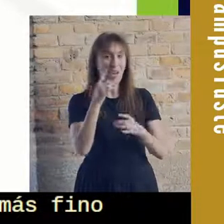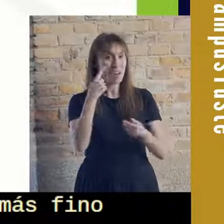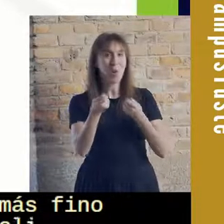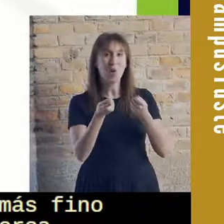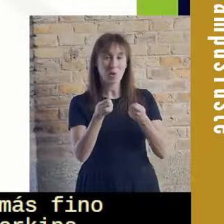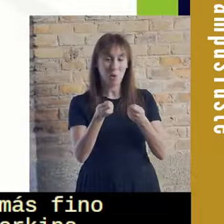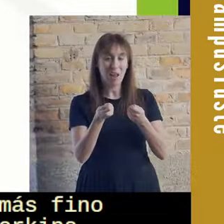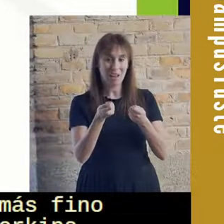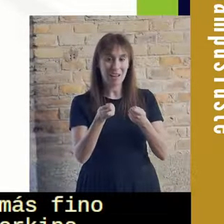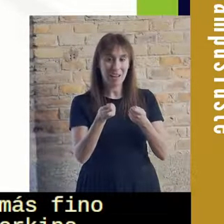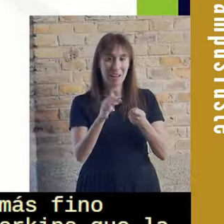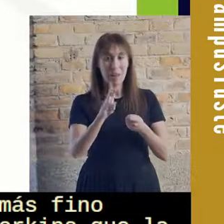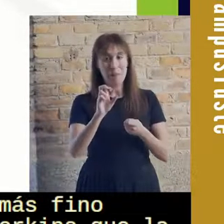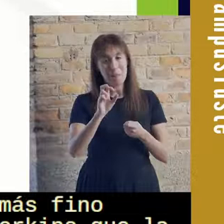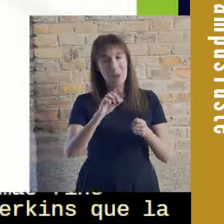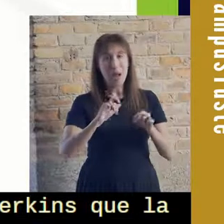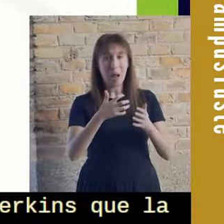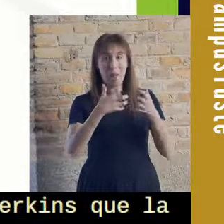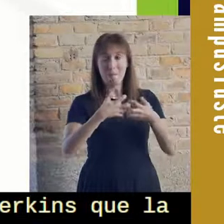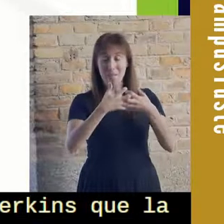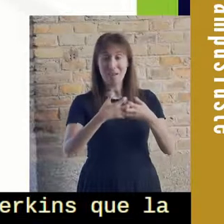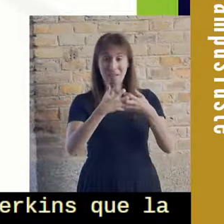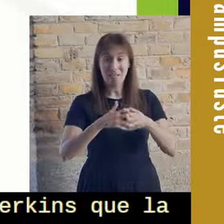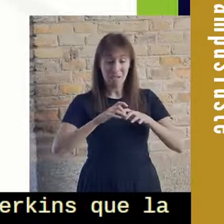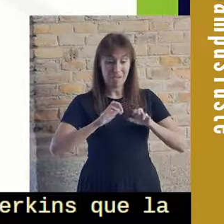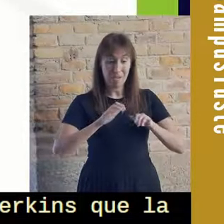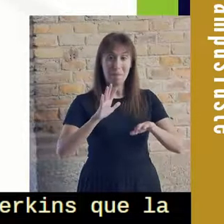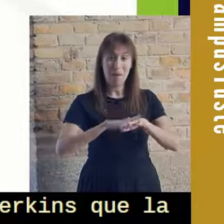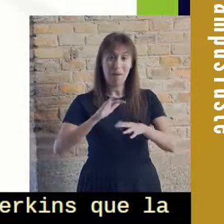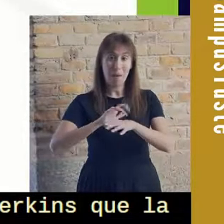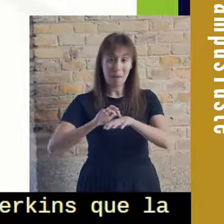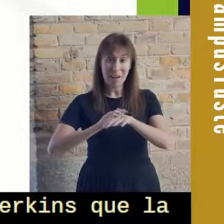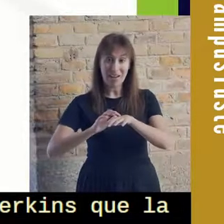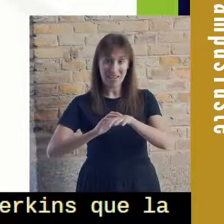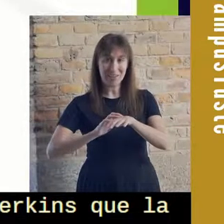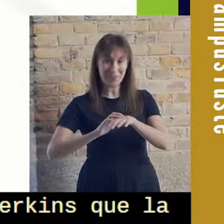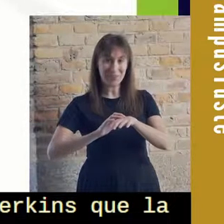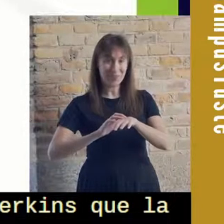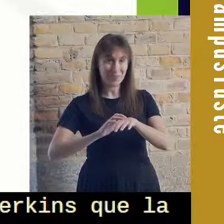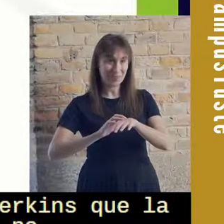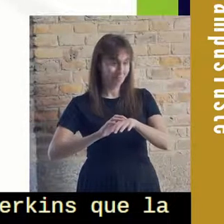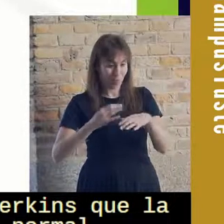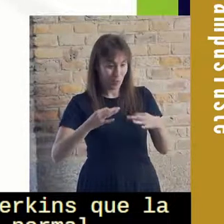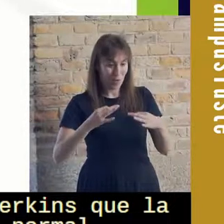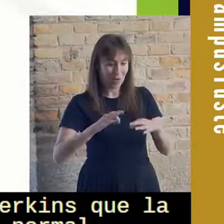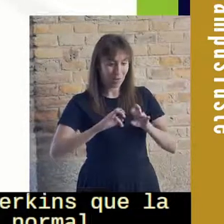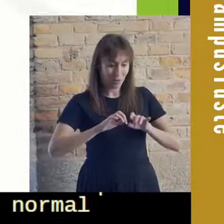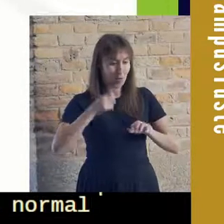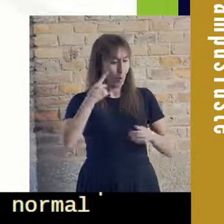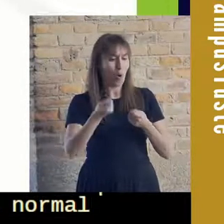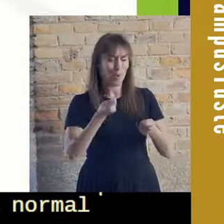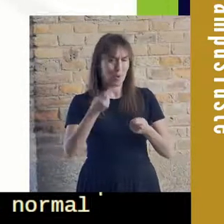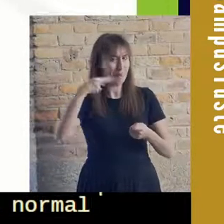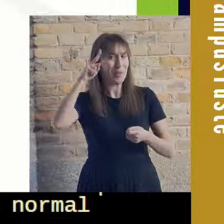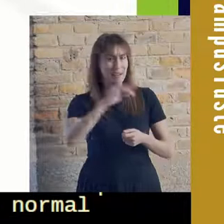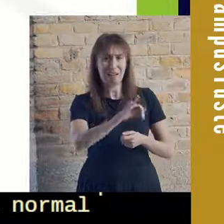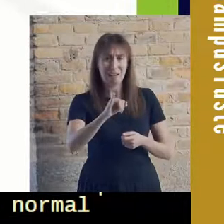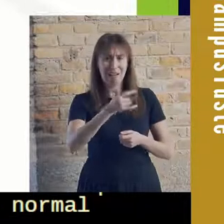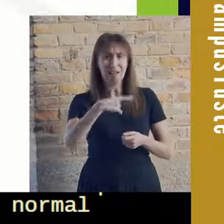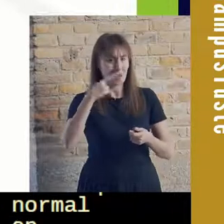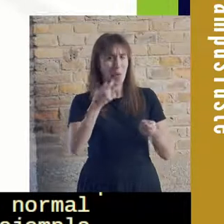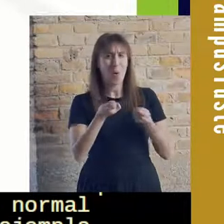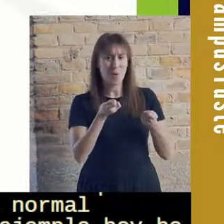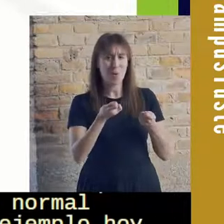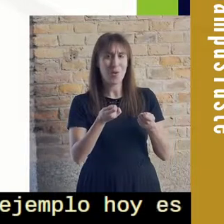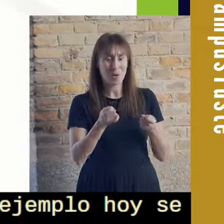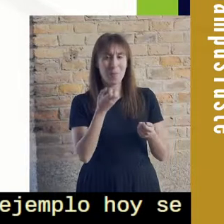perking que es la máquina con la que se escribe brille en su vida normal Entonces lo tiene más controlado lo tiene por ejemplo